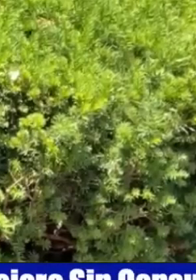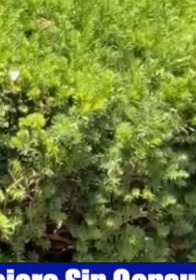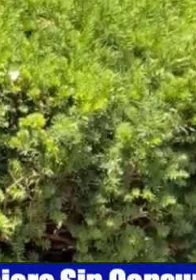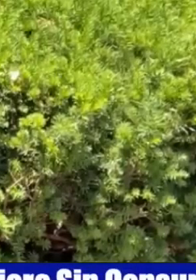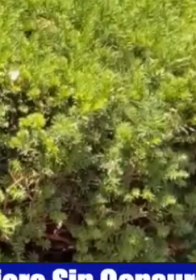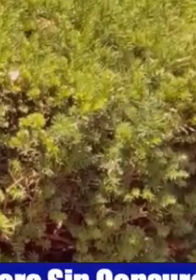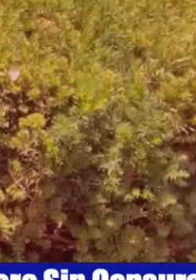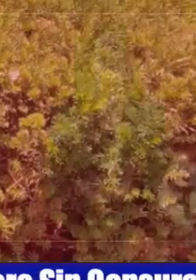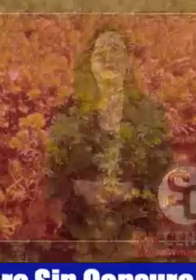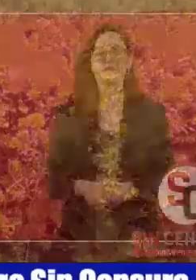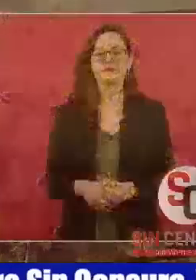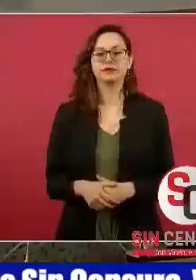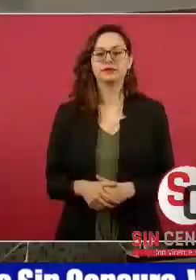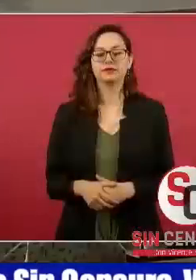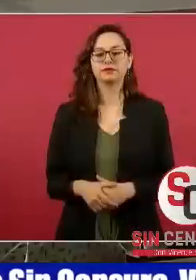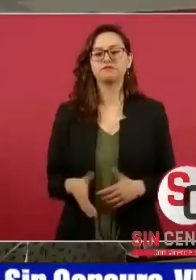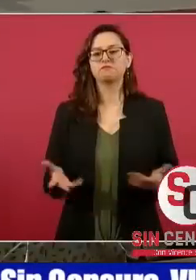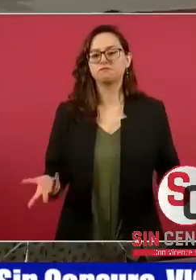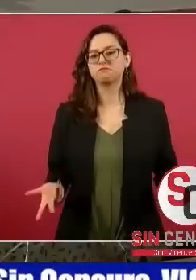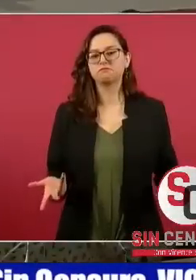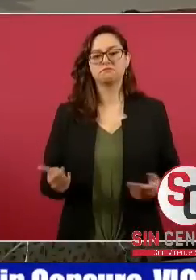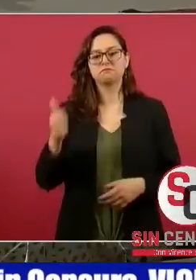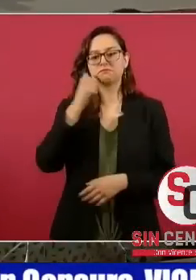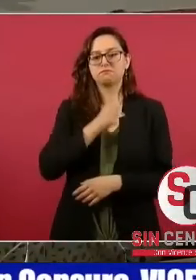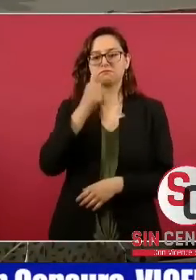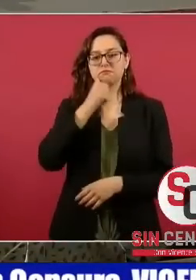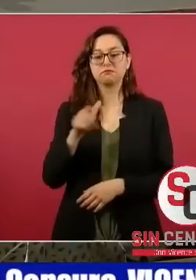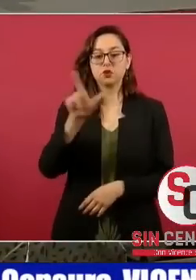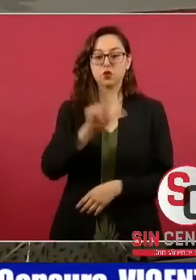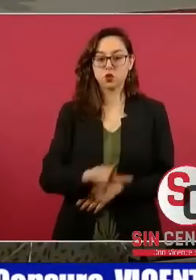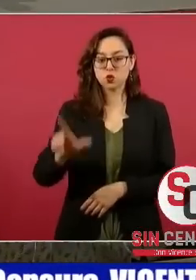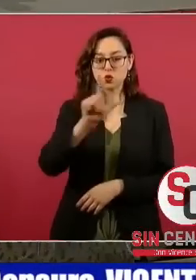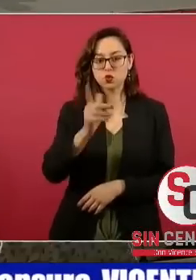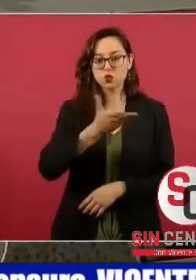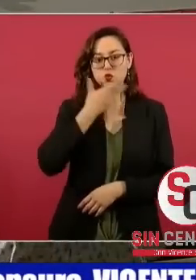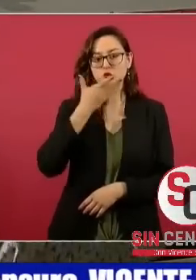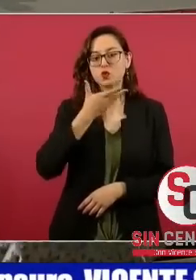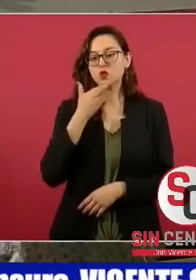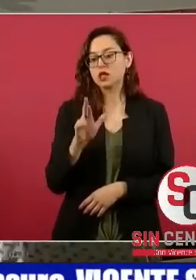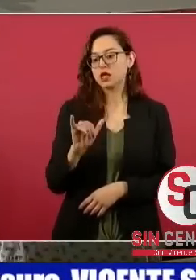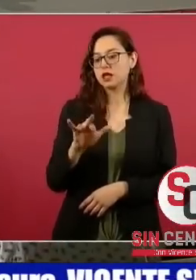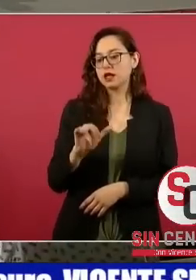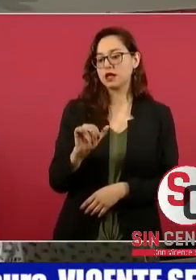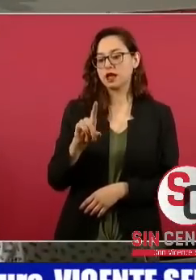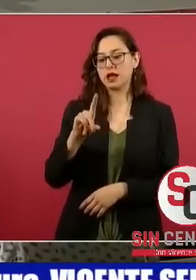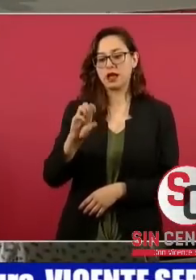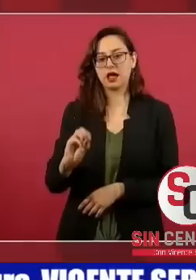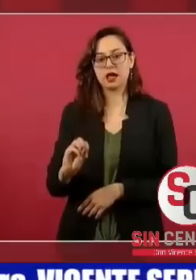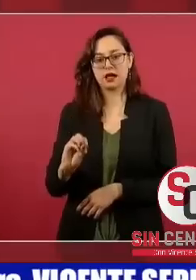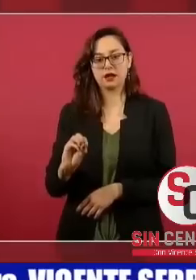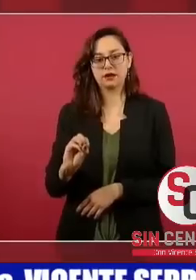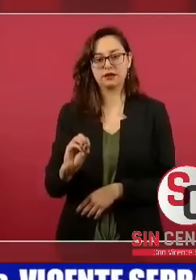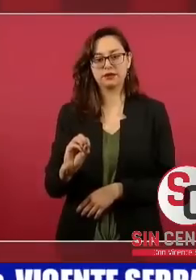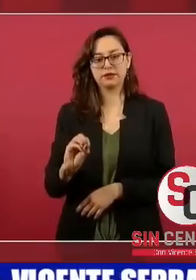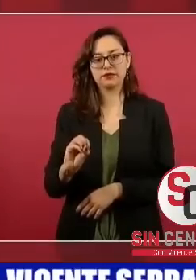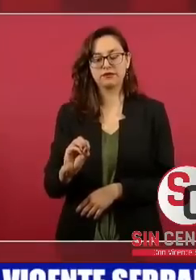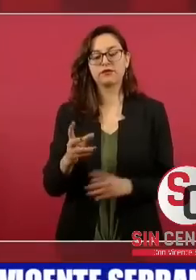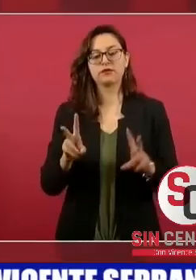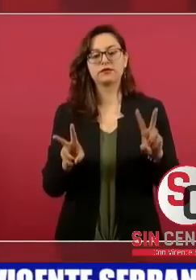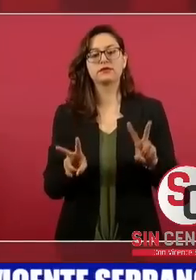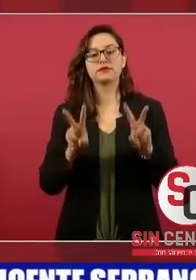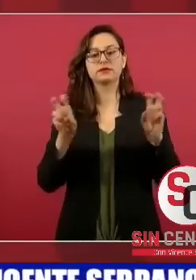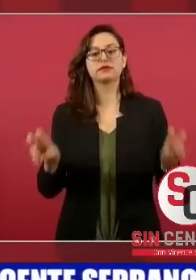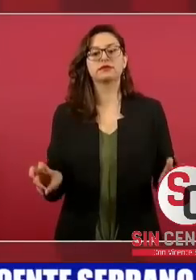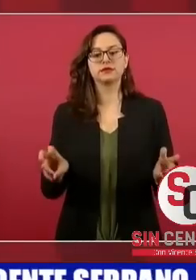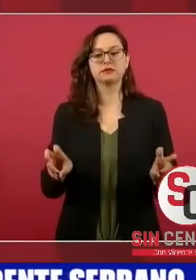puedes, esta parte en la que el presidente es contundente y dice que no hay, que